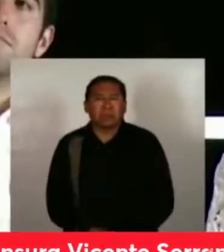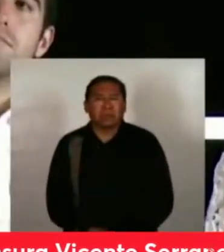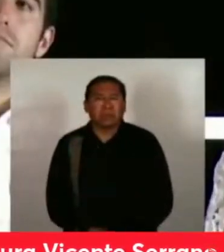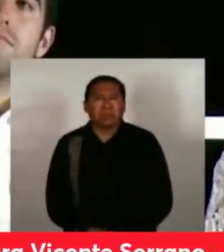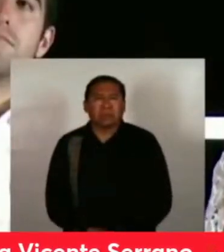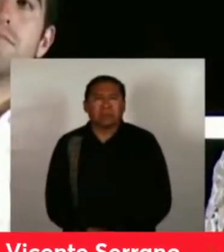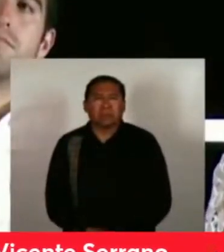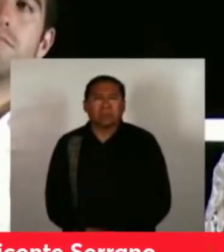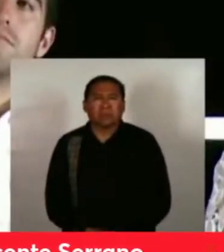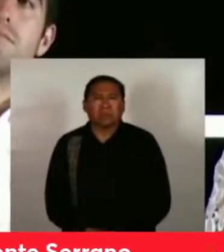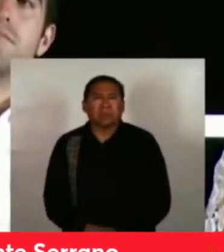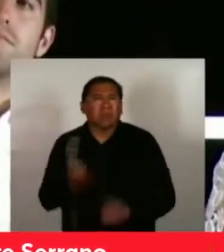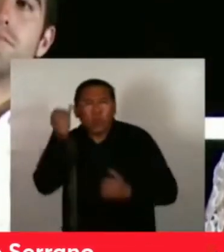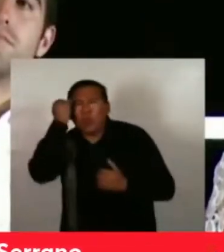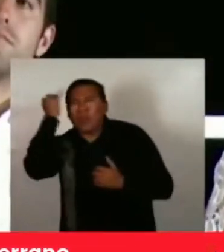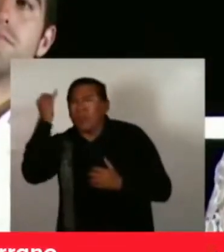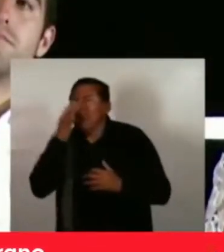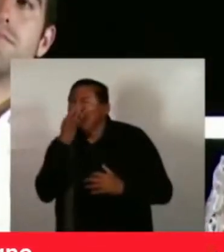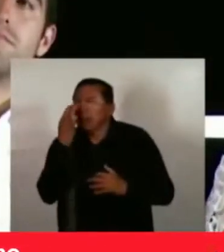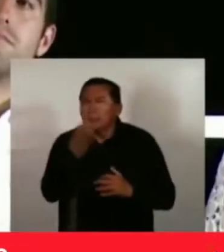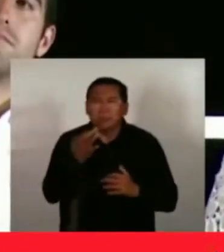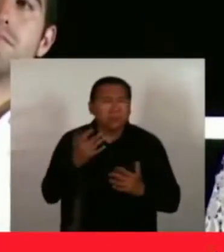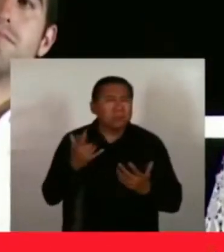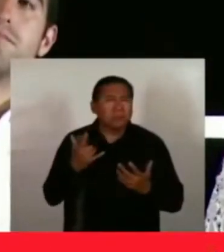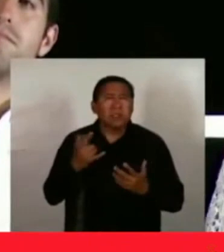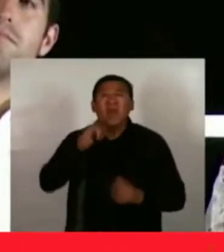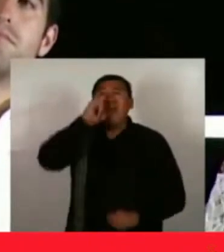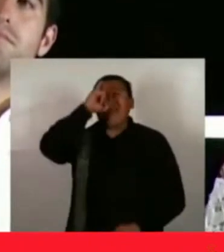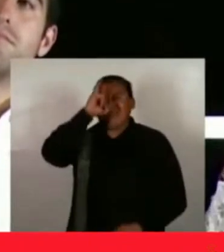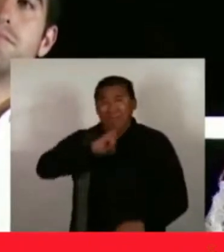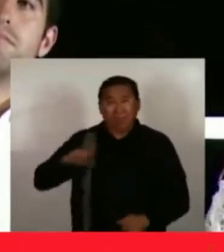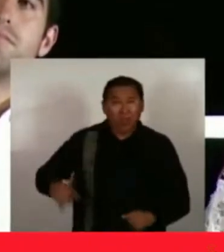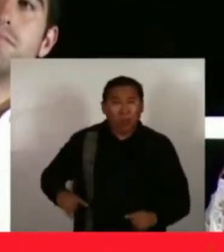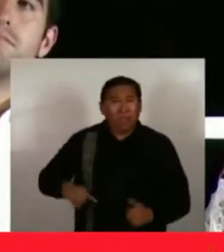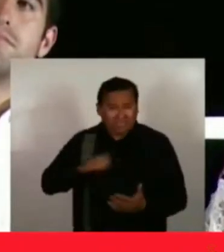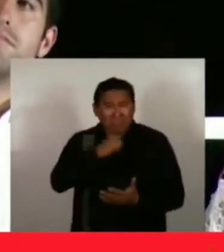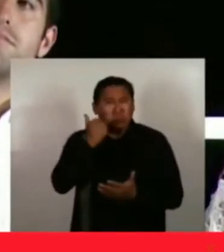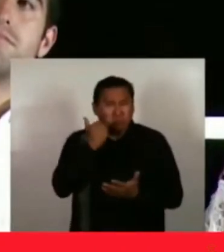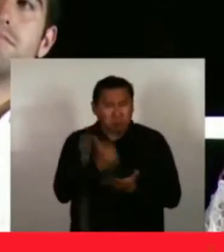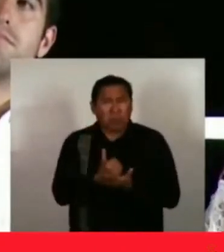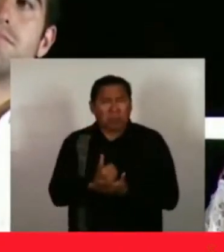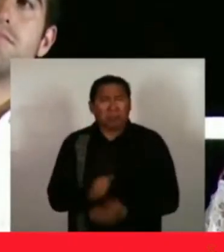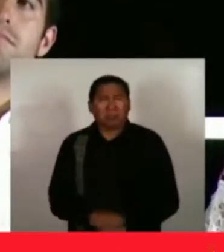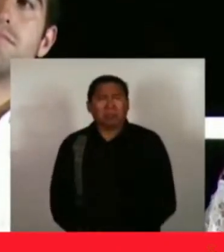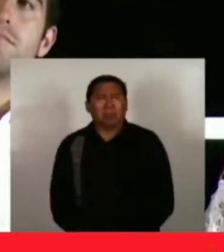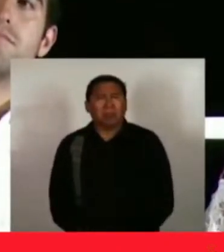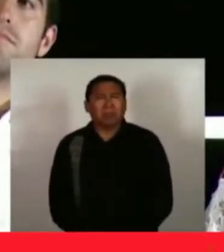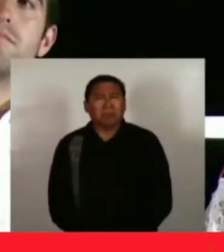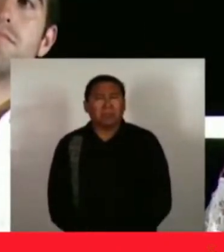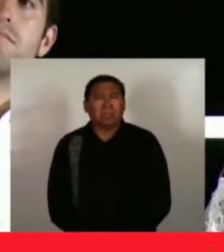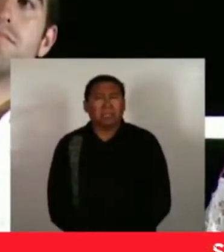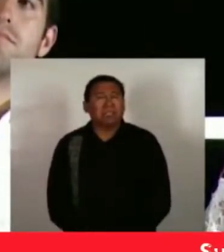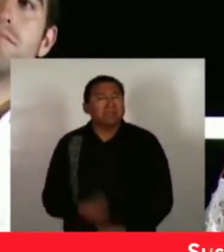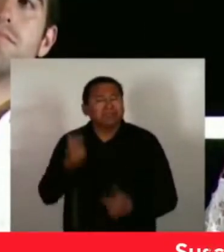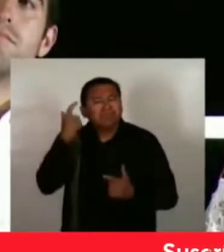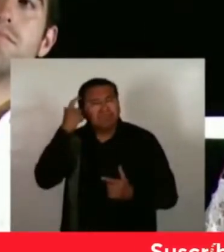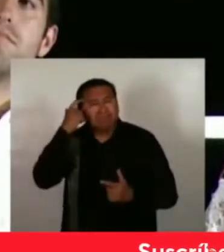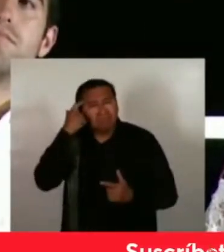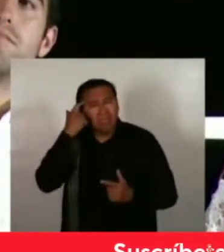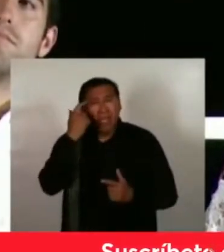como una idea. No, fui jefa de gobierno en la ciudad y ahí